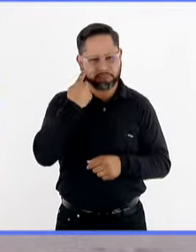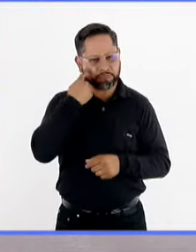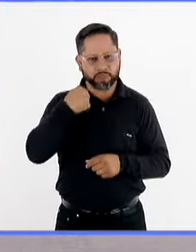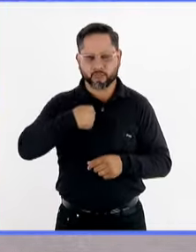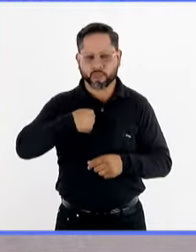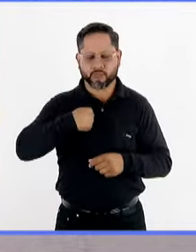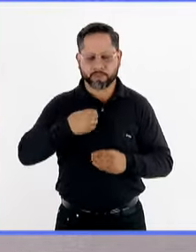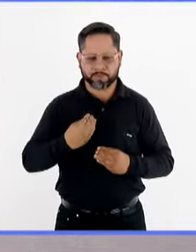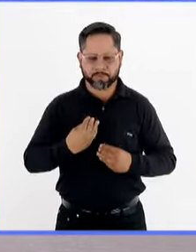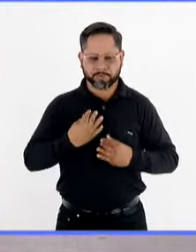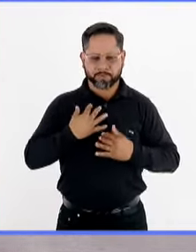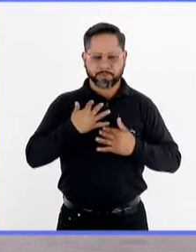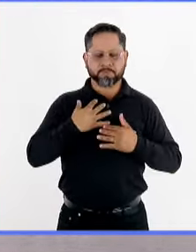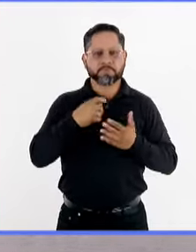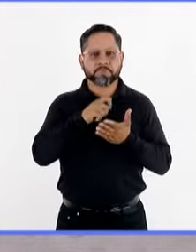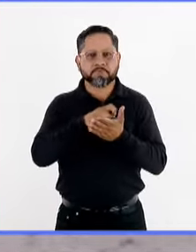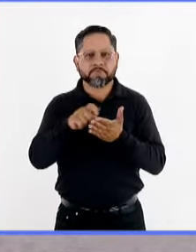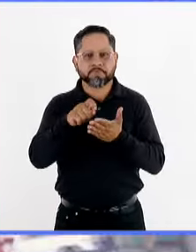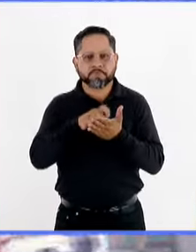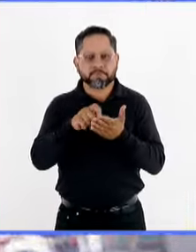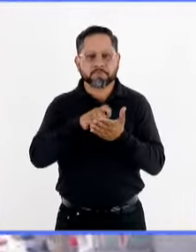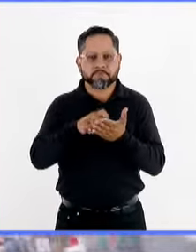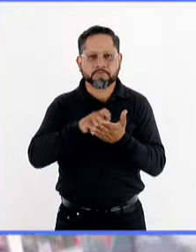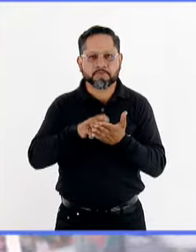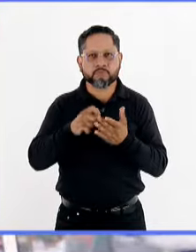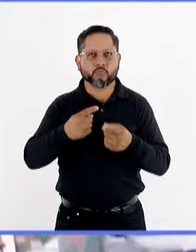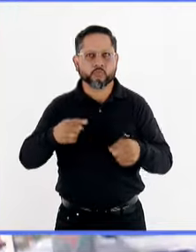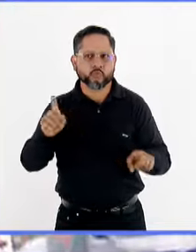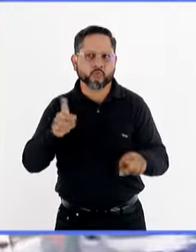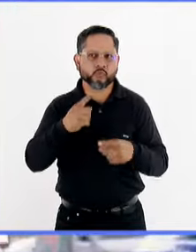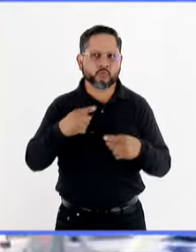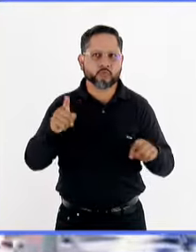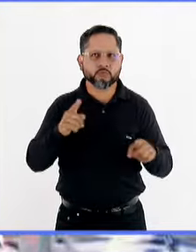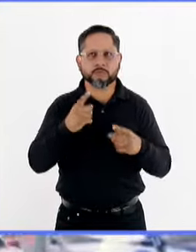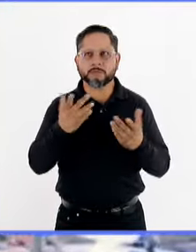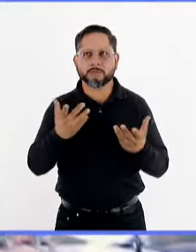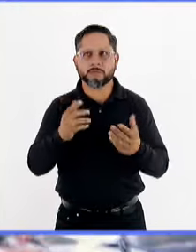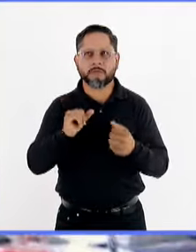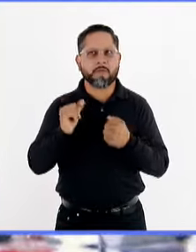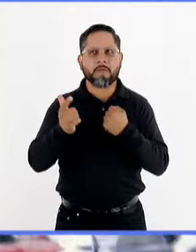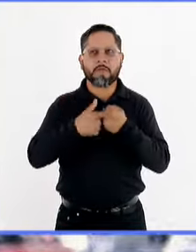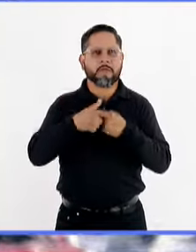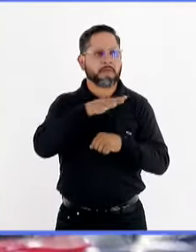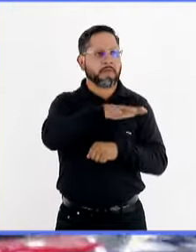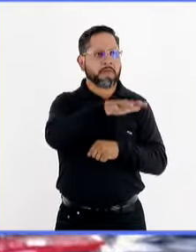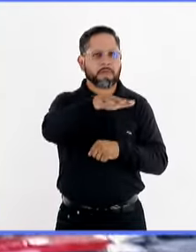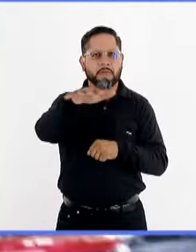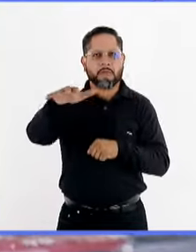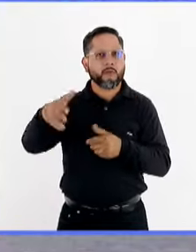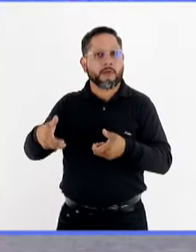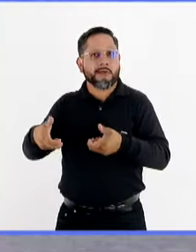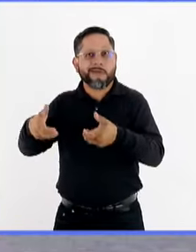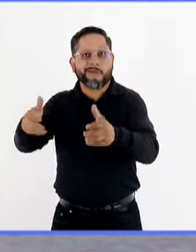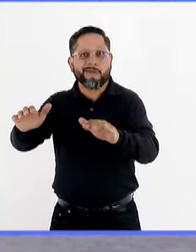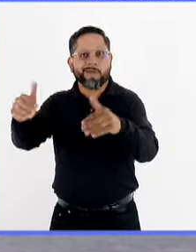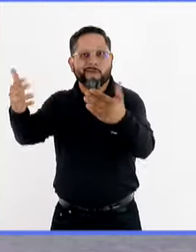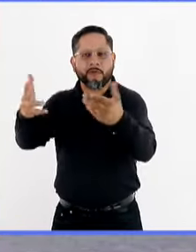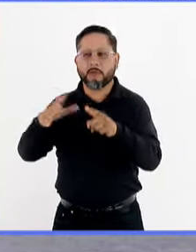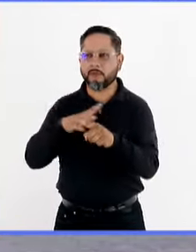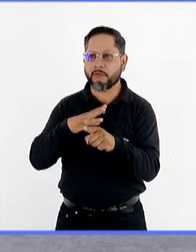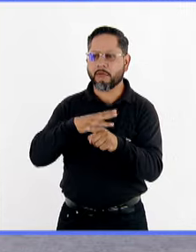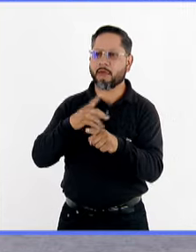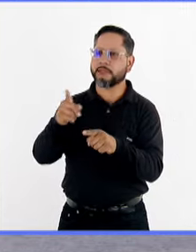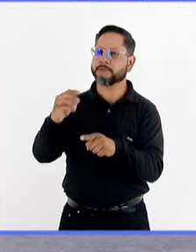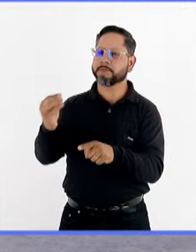como inspirar los sonidos, como desde la música o lo que hay en las calles. Yo creo que